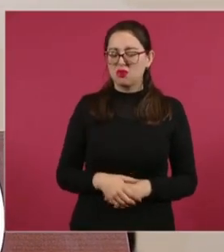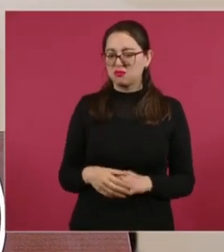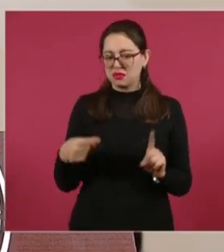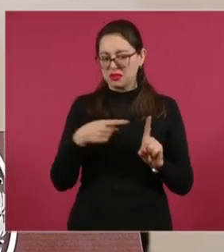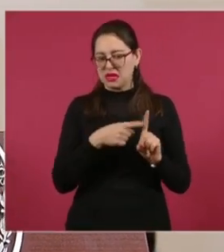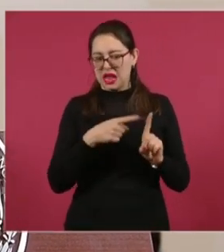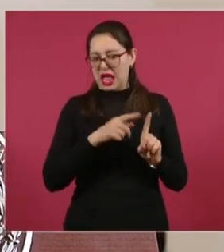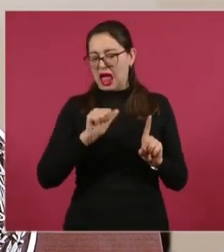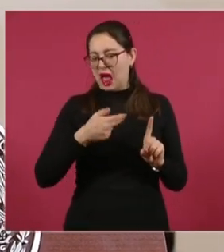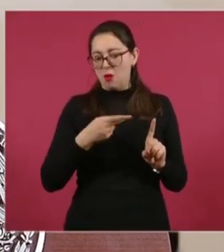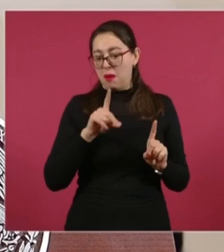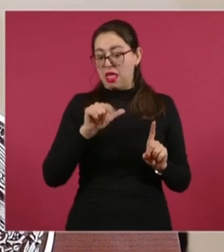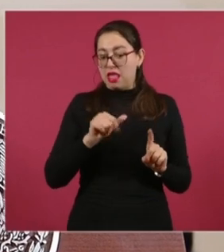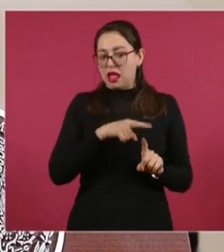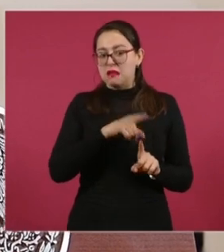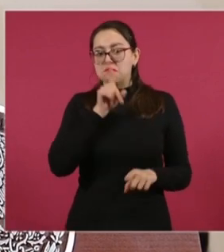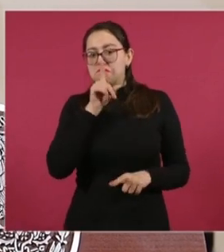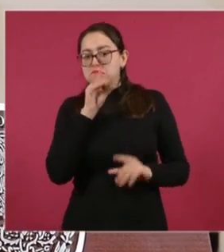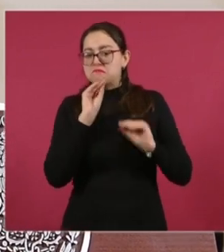algo fuerte.